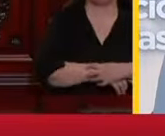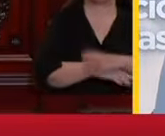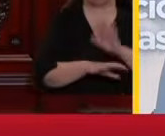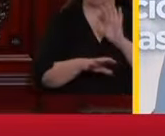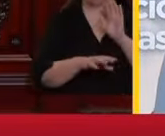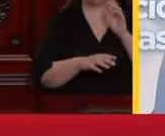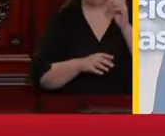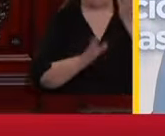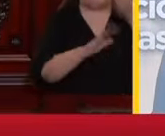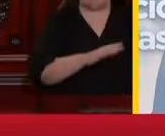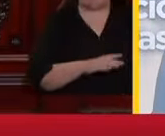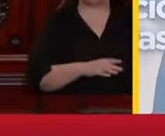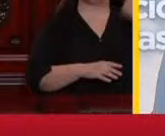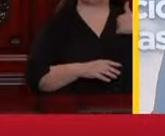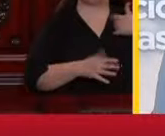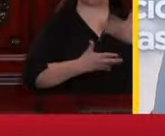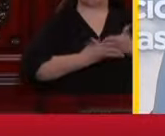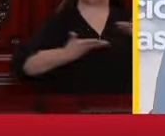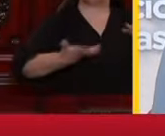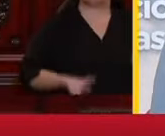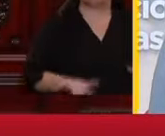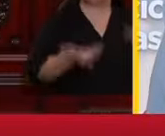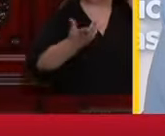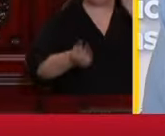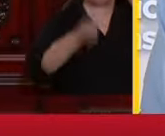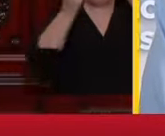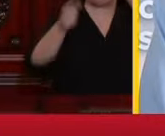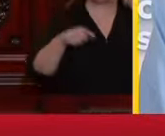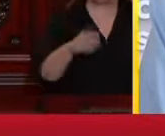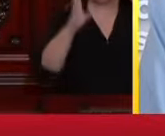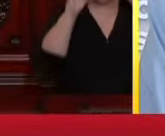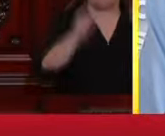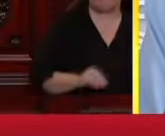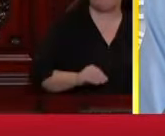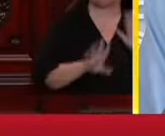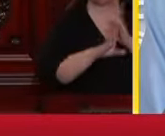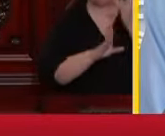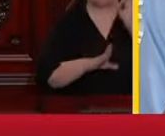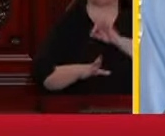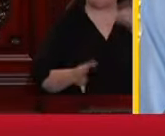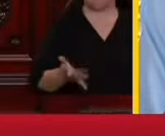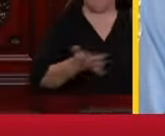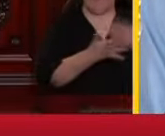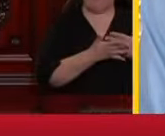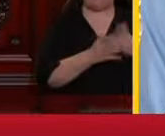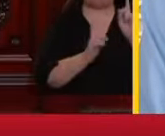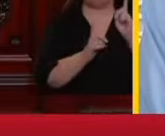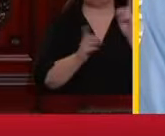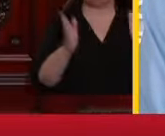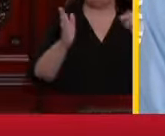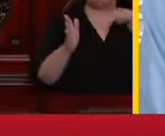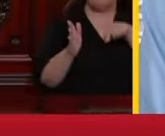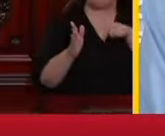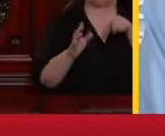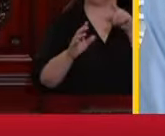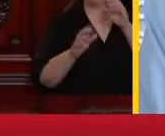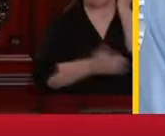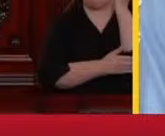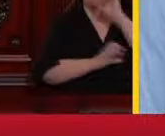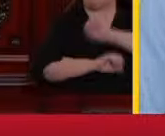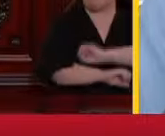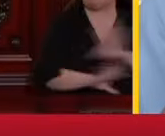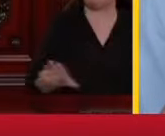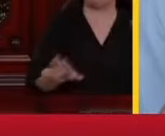Y yo orgullosamente de venir de la ciudad de Rosario. Para que me quede claro, el 25 de mayo, ¿vas a estar